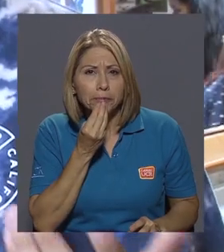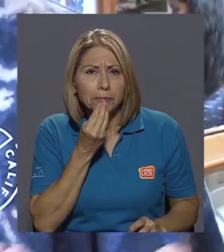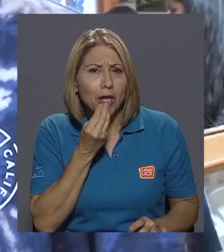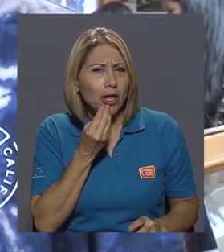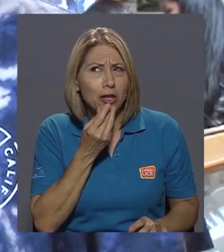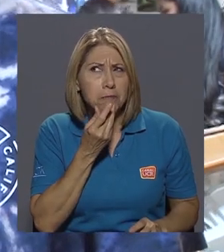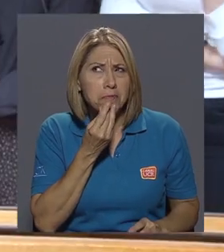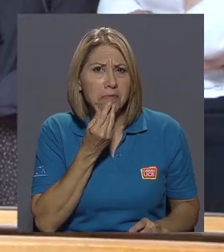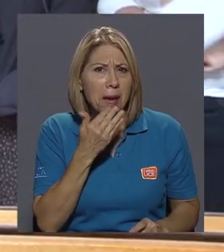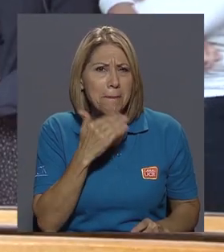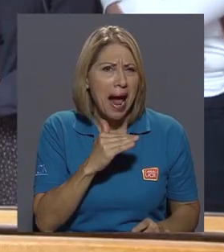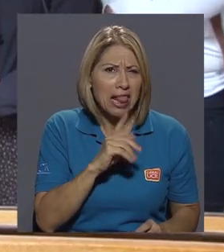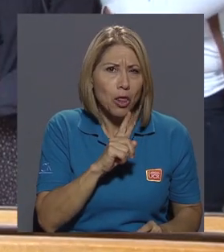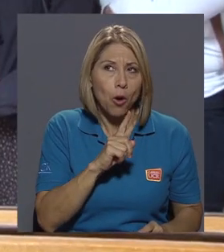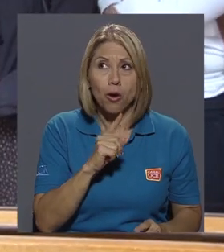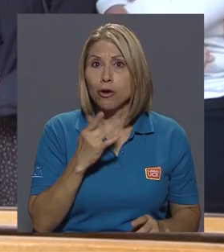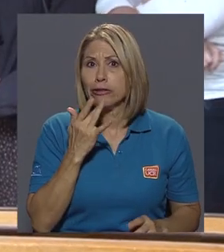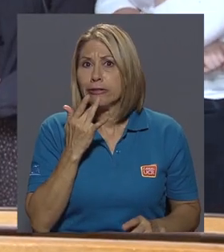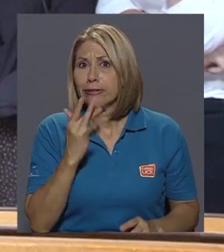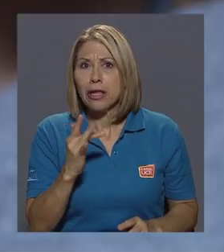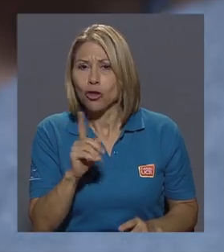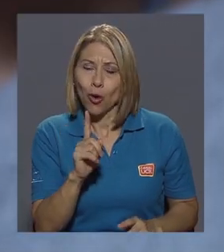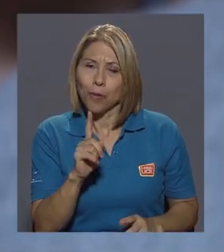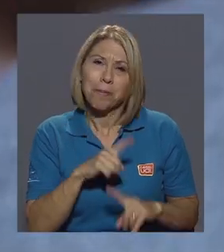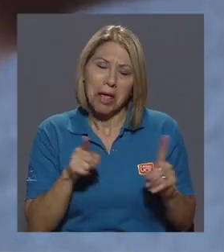como que súper sabía bien, pero lo volvería a hacer.